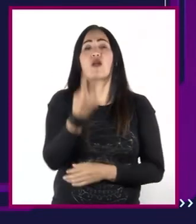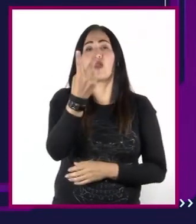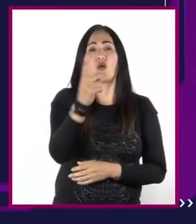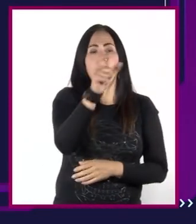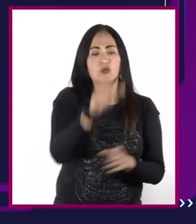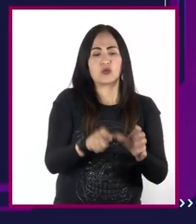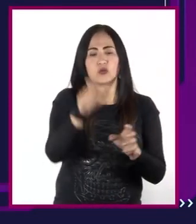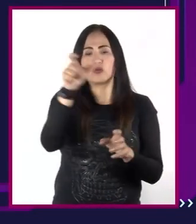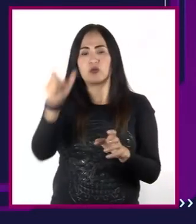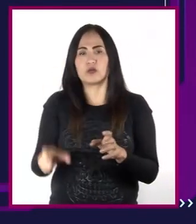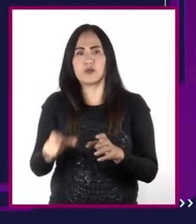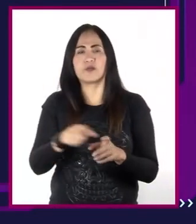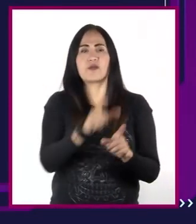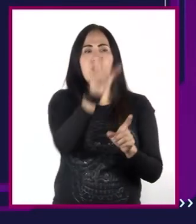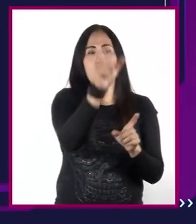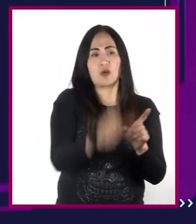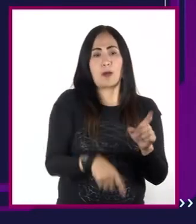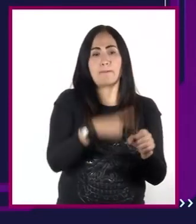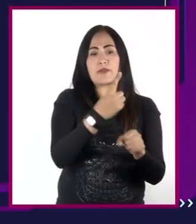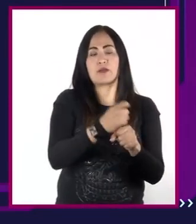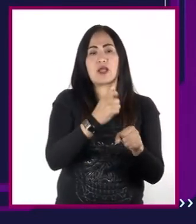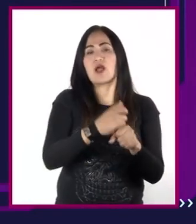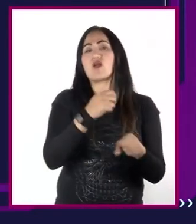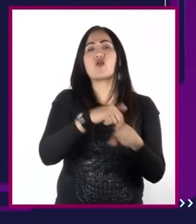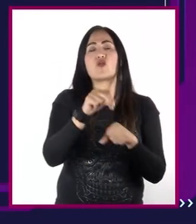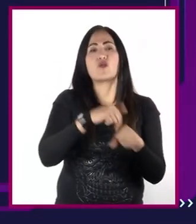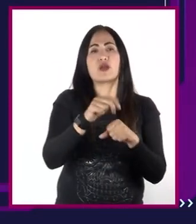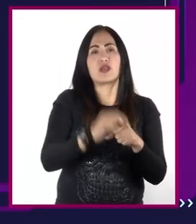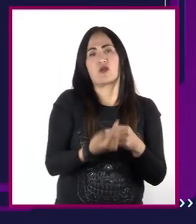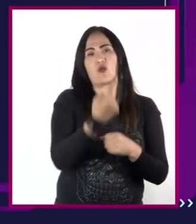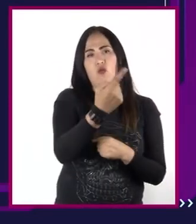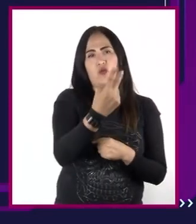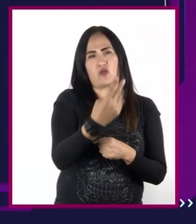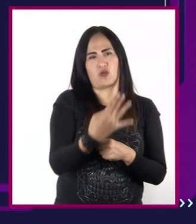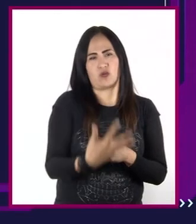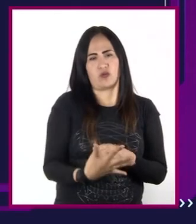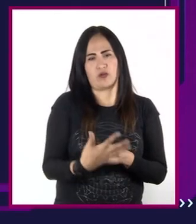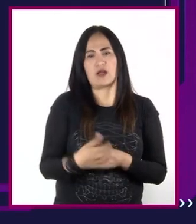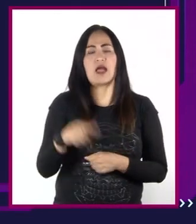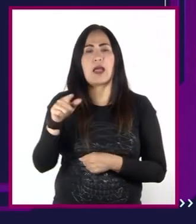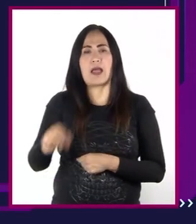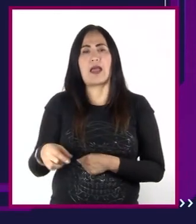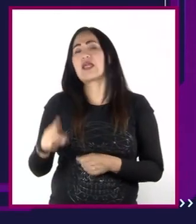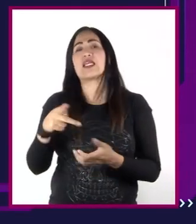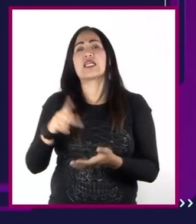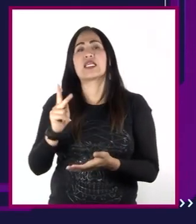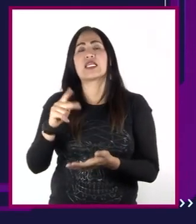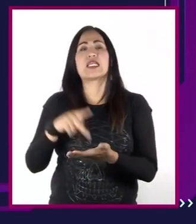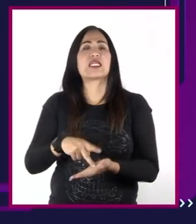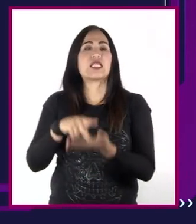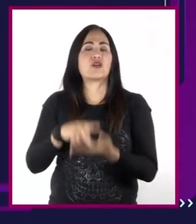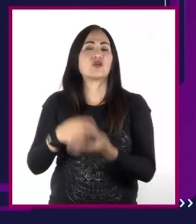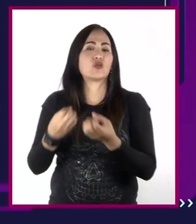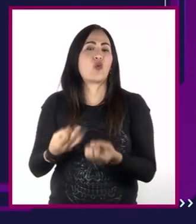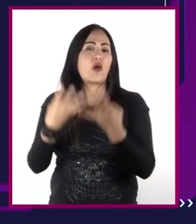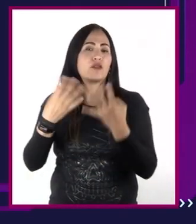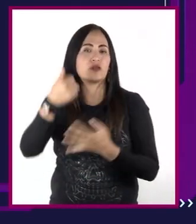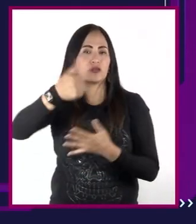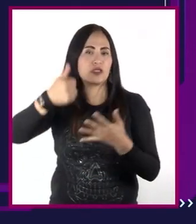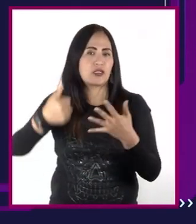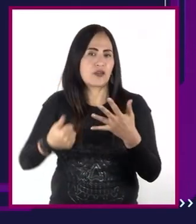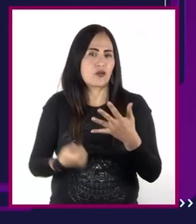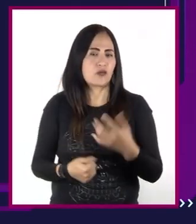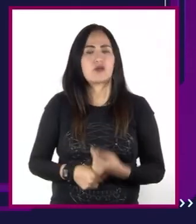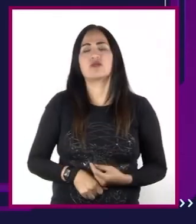columnas. Una corresponde al número del paciente. La segunda corresponde a la masa en kilogramos de cada uno. En la